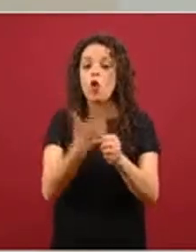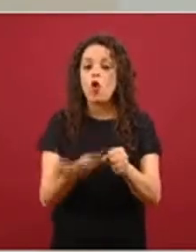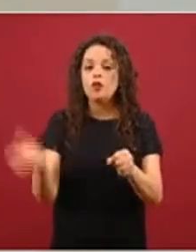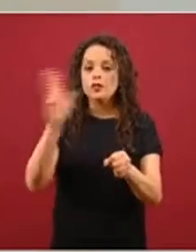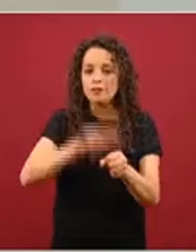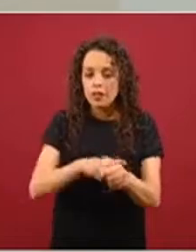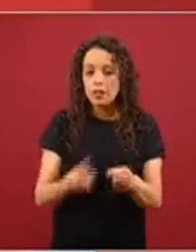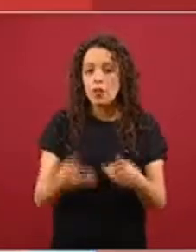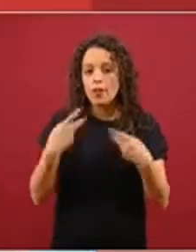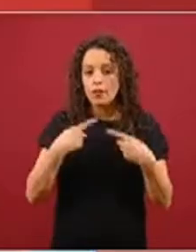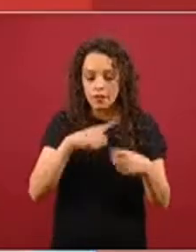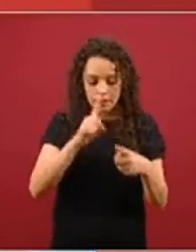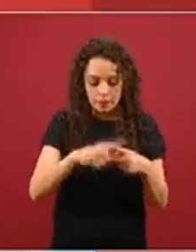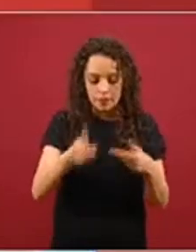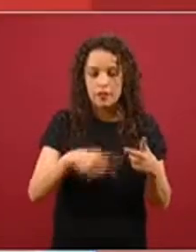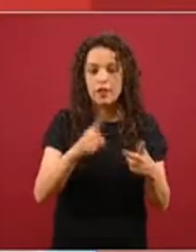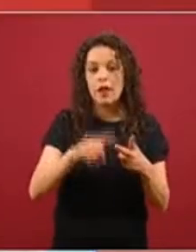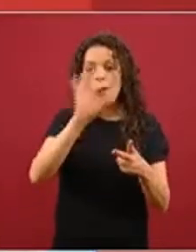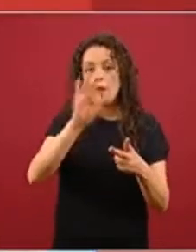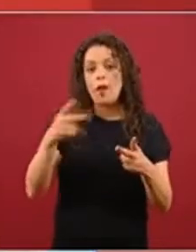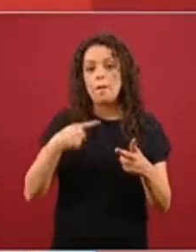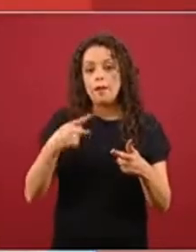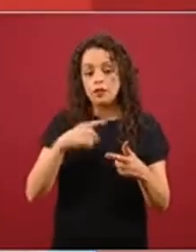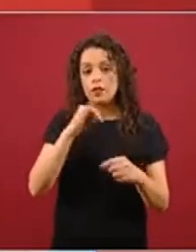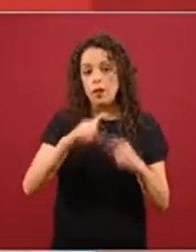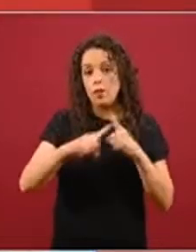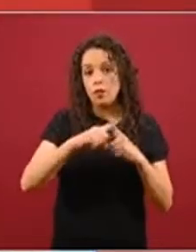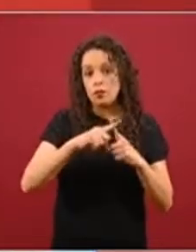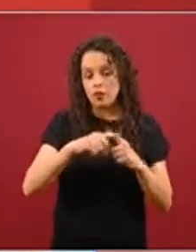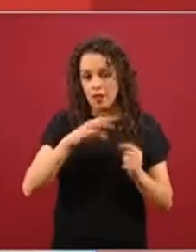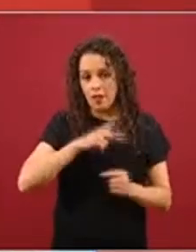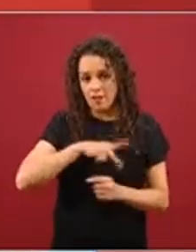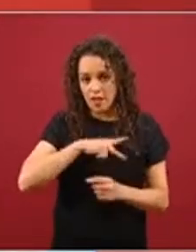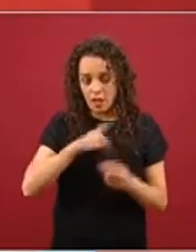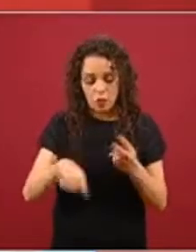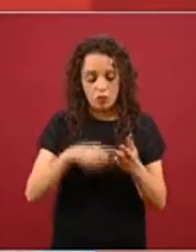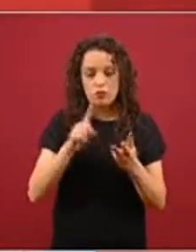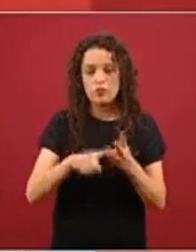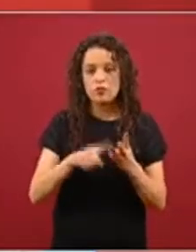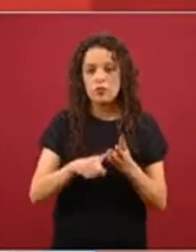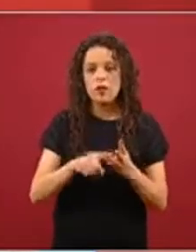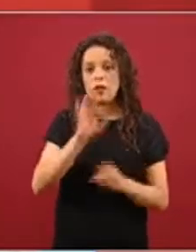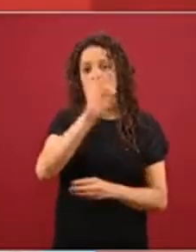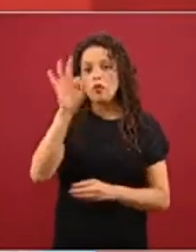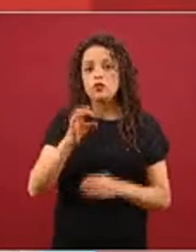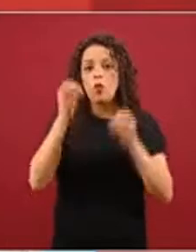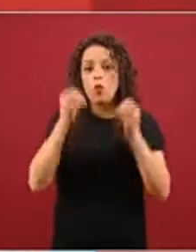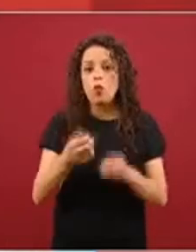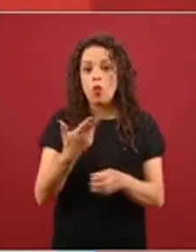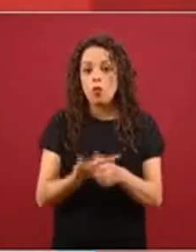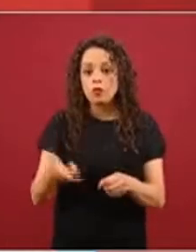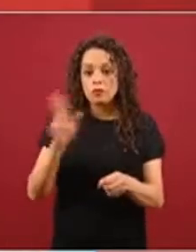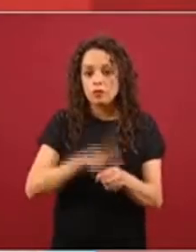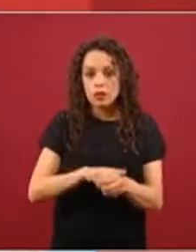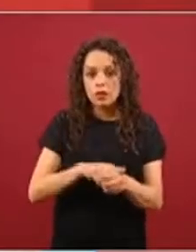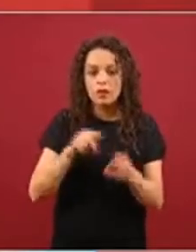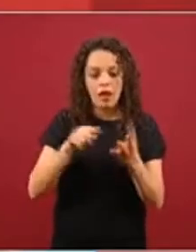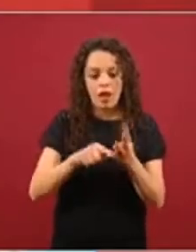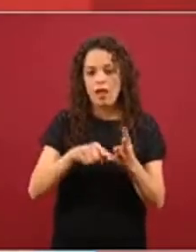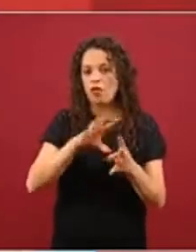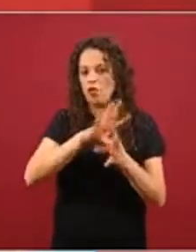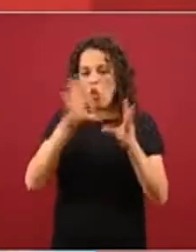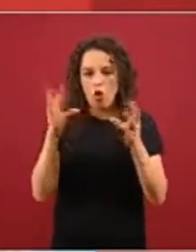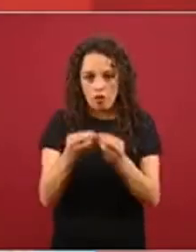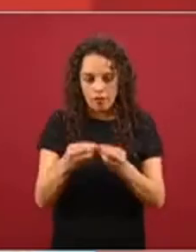ocurrencia de los casos, porcentaje de personas que son positivas al virus SARS-CoV-2 y porcentaje de ocupación neta. Entonces,